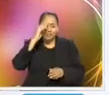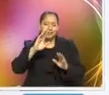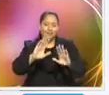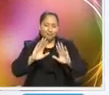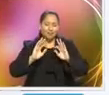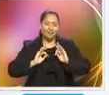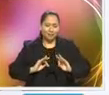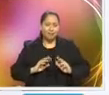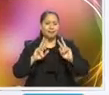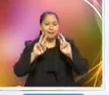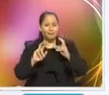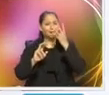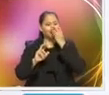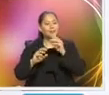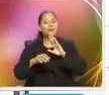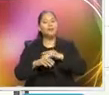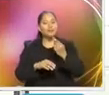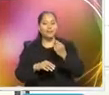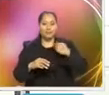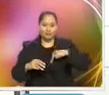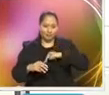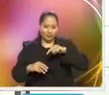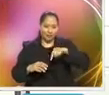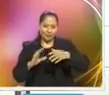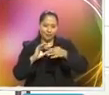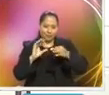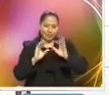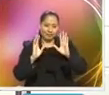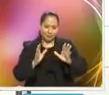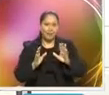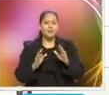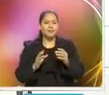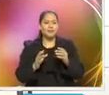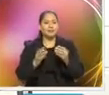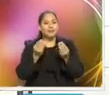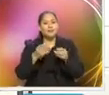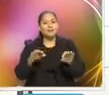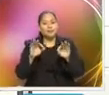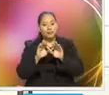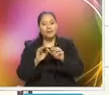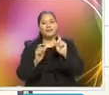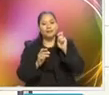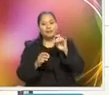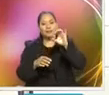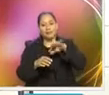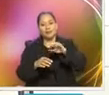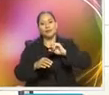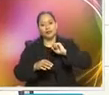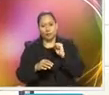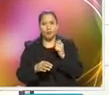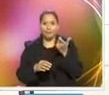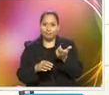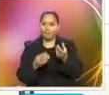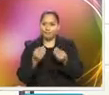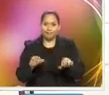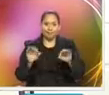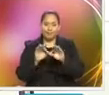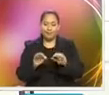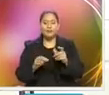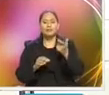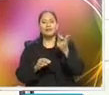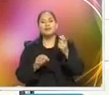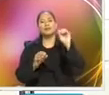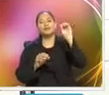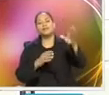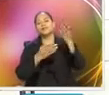es un tema muy padre y además es lo que hemos hablado durante todo este tiempo es sofisticar justamente el ahorro. Ya no nada más es meter el dinero en